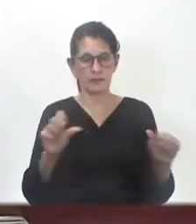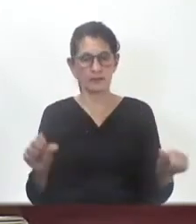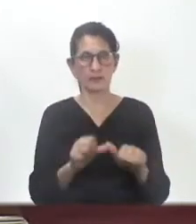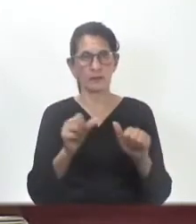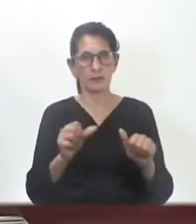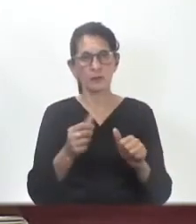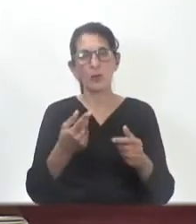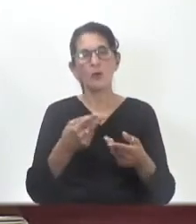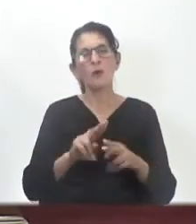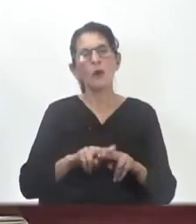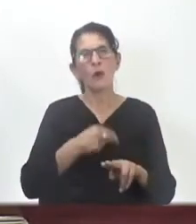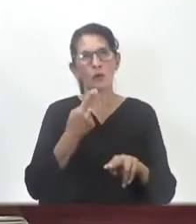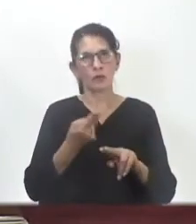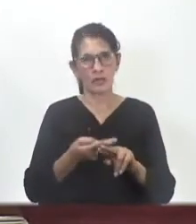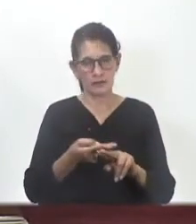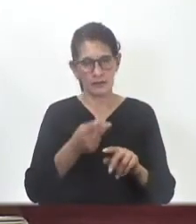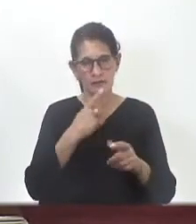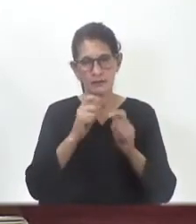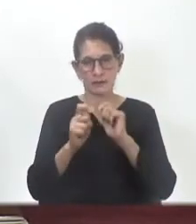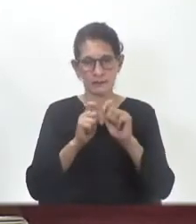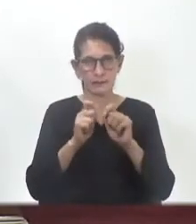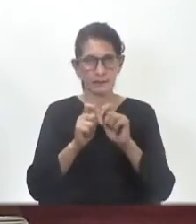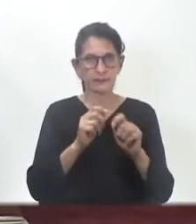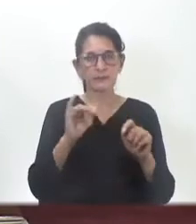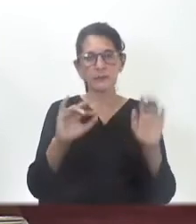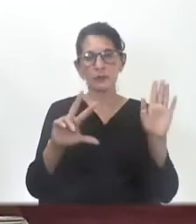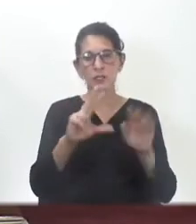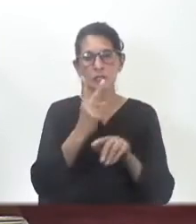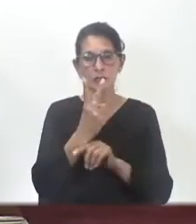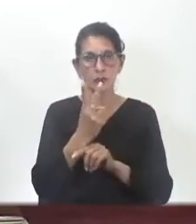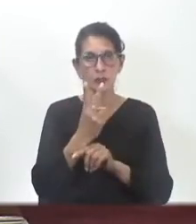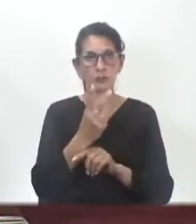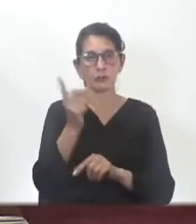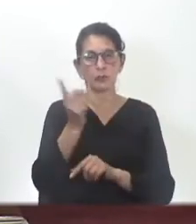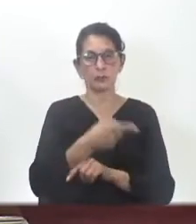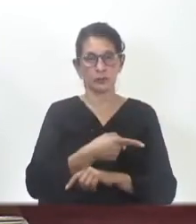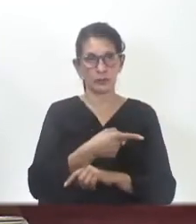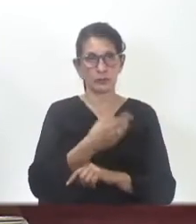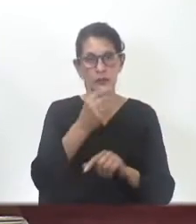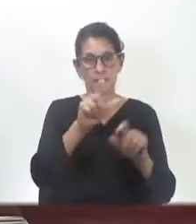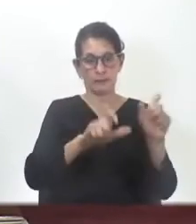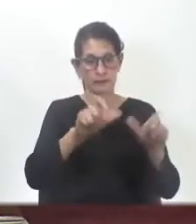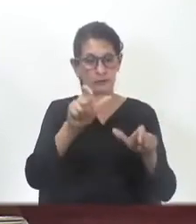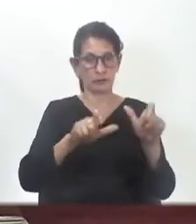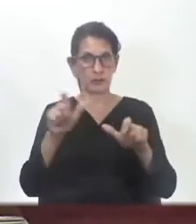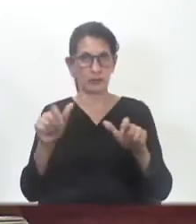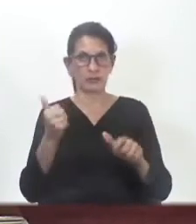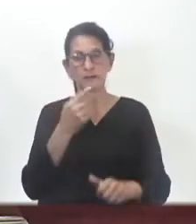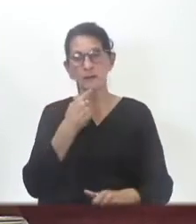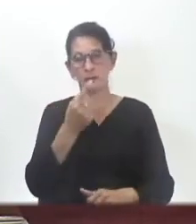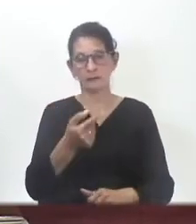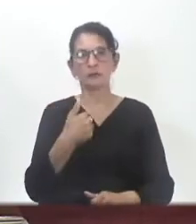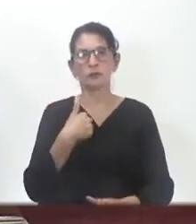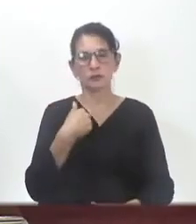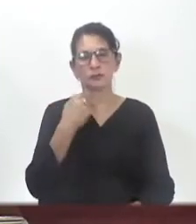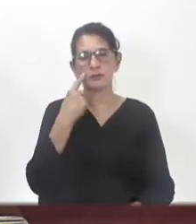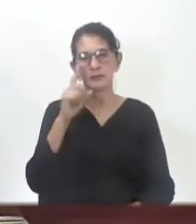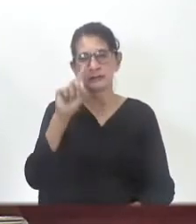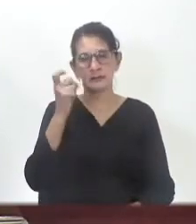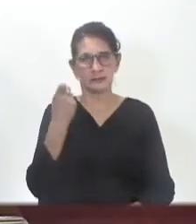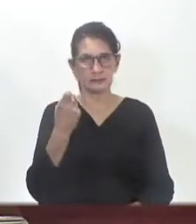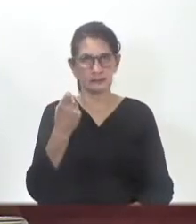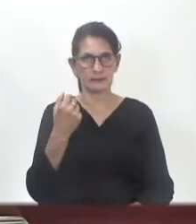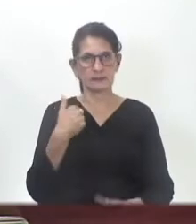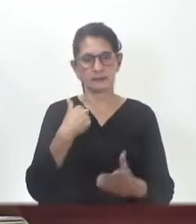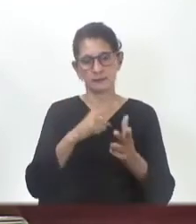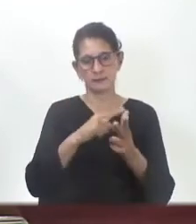nuevo relevamiento y el 82% de las personas declaró haber vivido alguno de estos